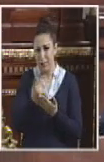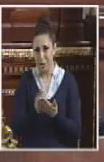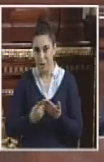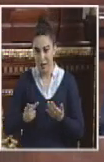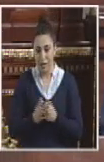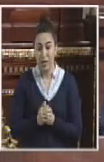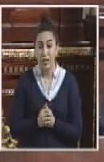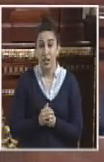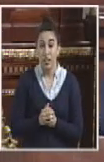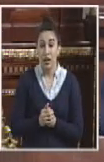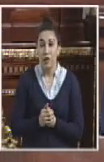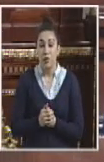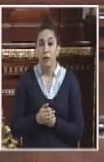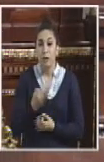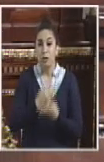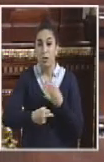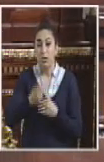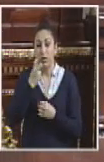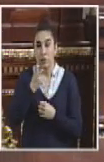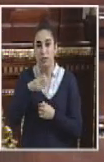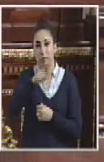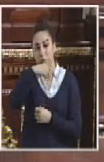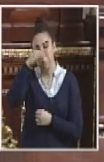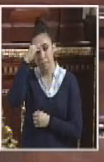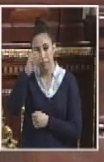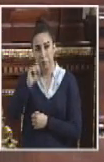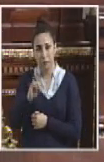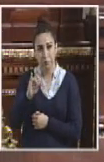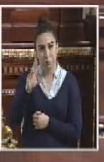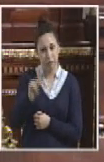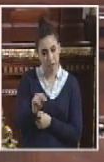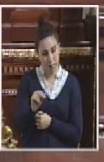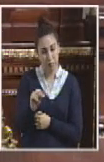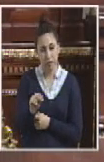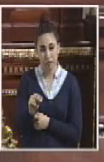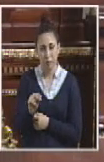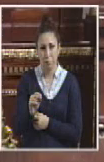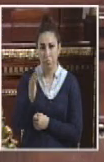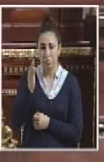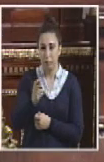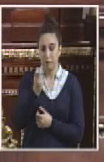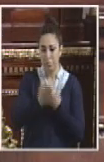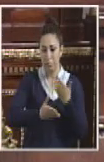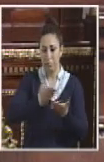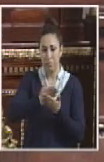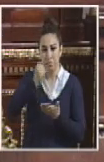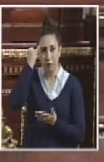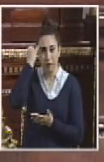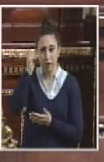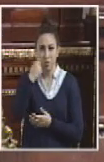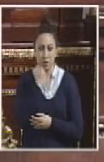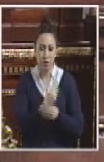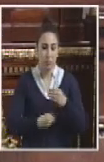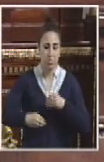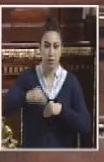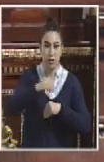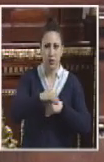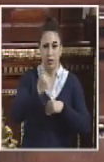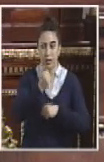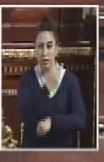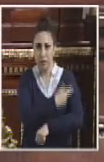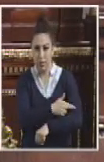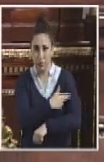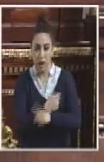fundado, someto a consideración de esta soberanía la iniciativa con proyecto de decreto por el que se adicionan y